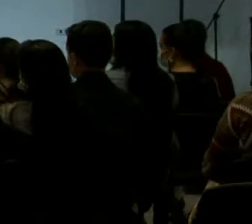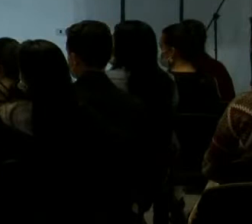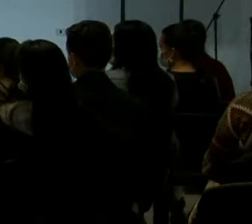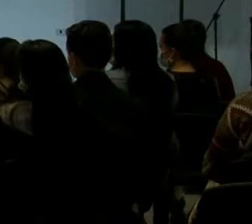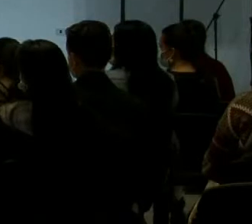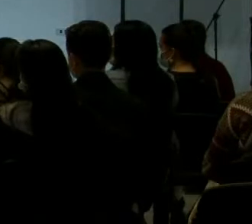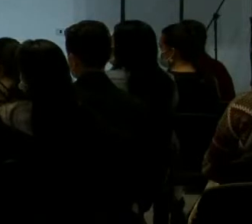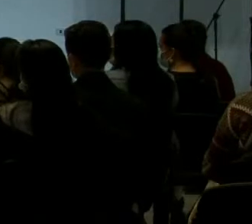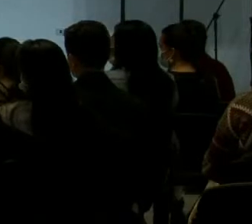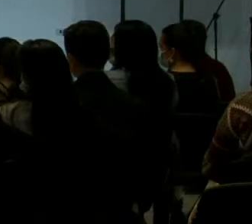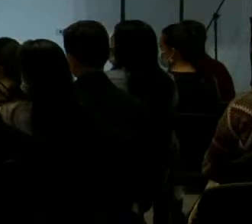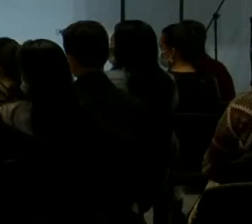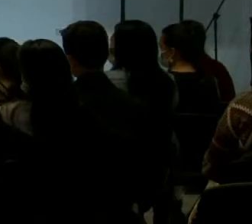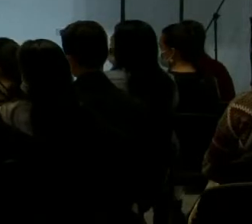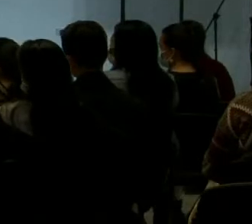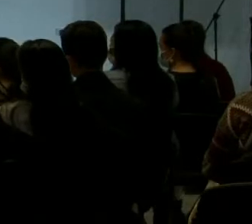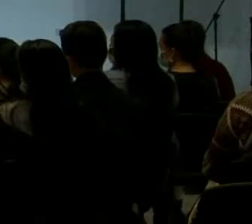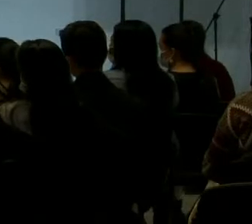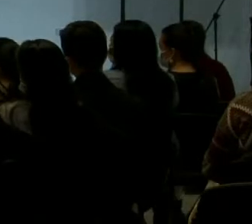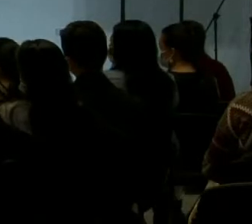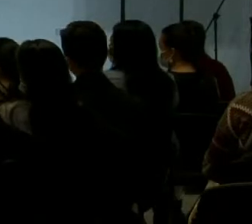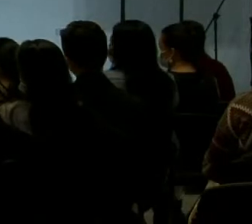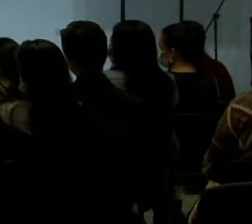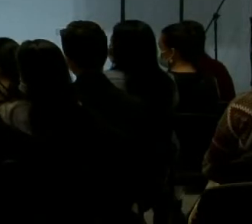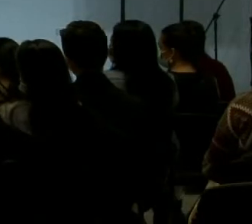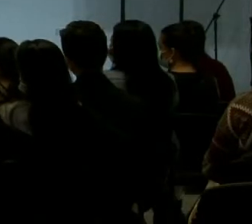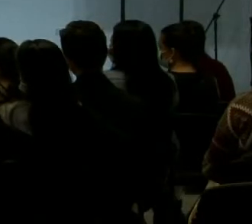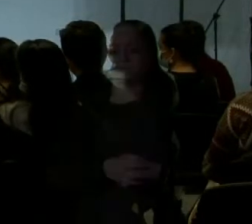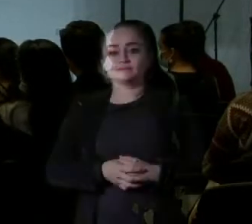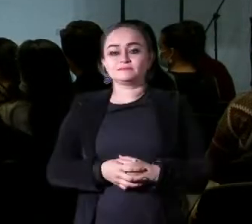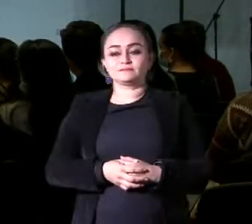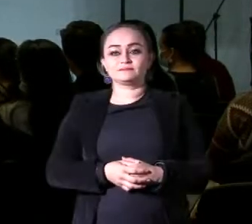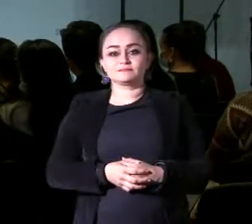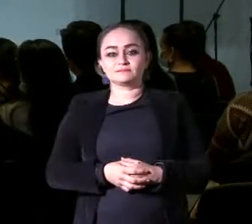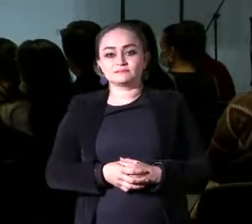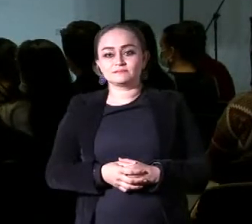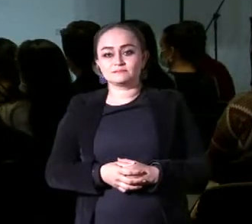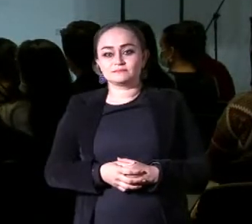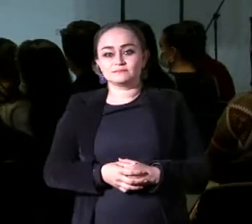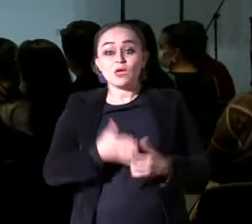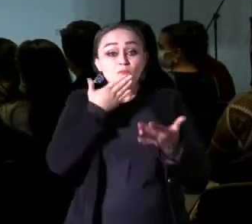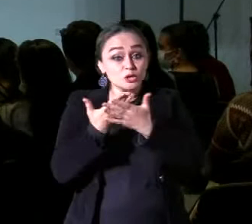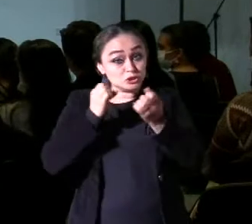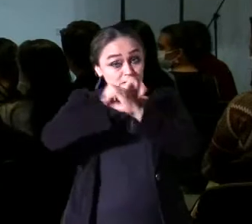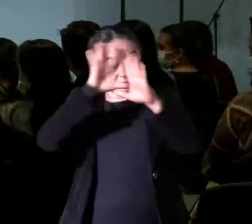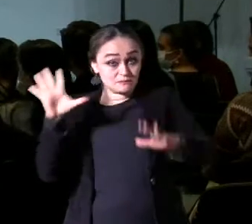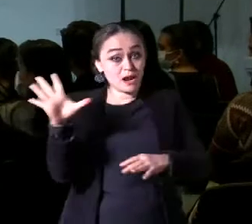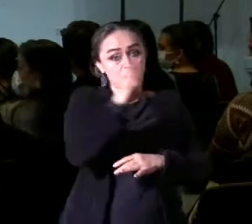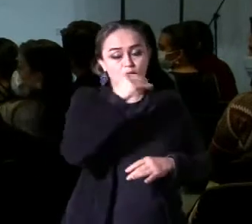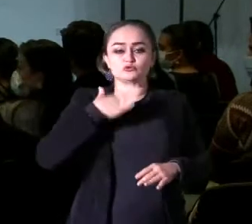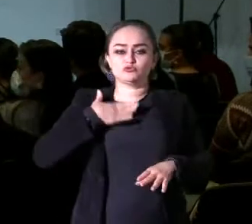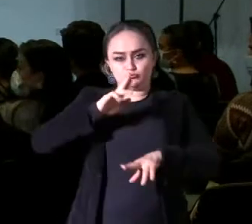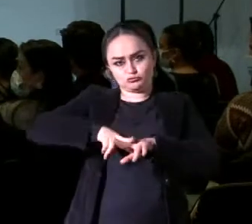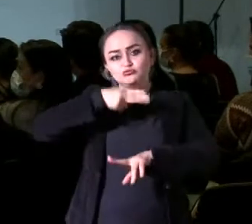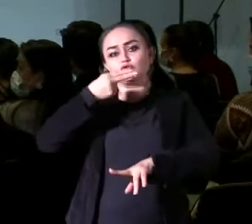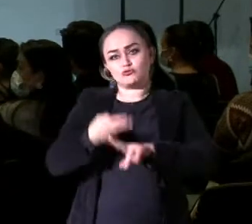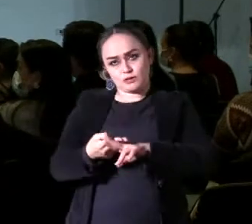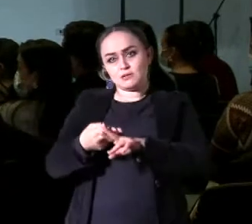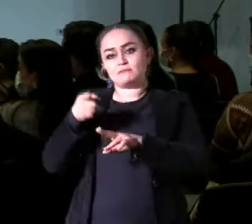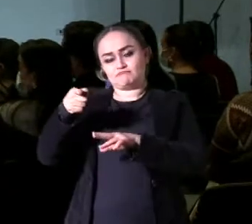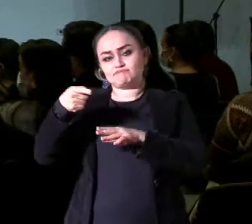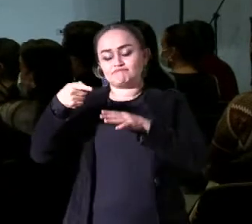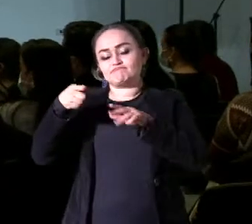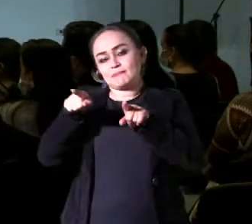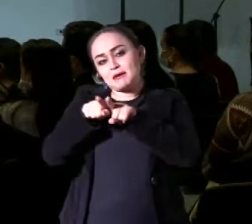buenos días para todos como sobrina de la hermana yolanda quiero agradecer